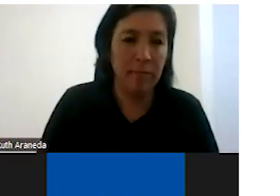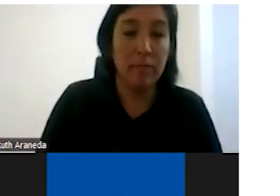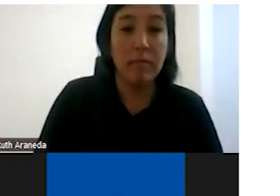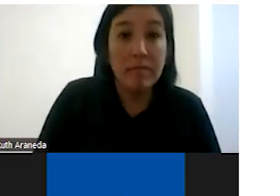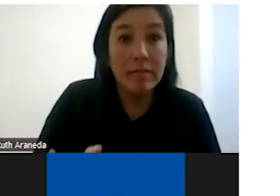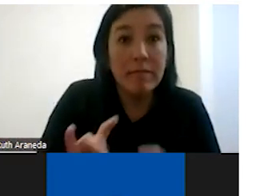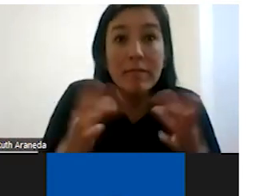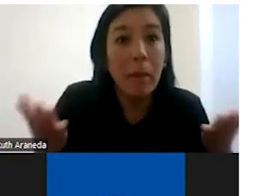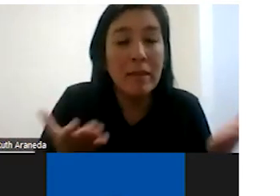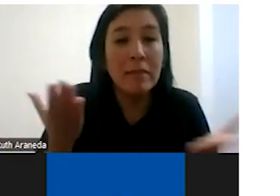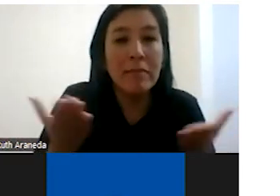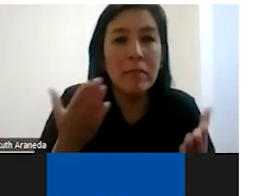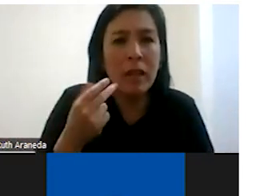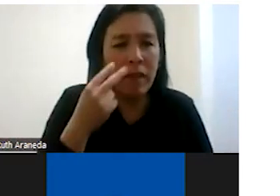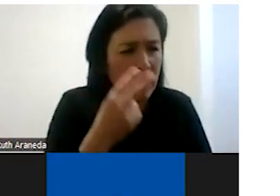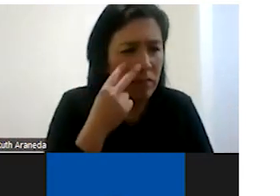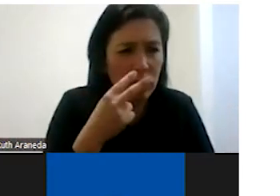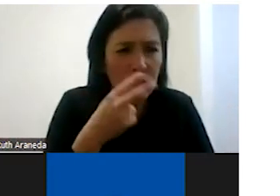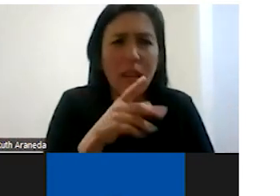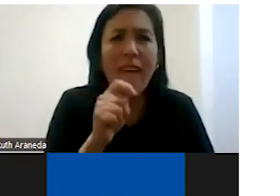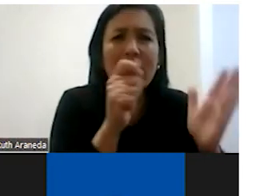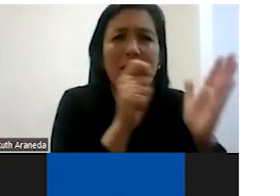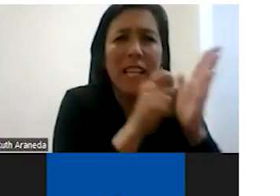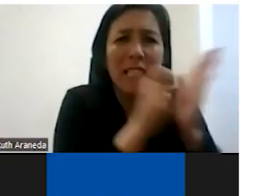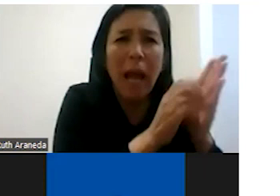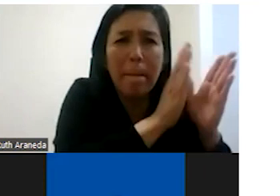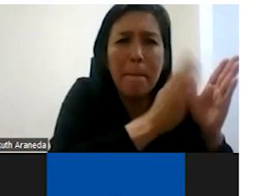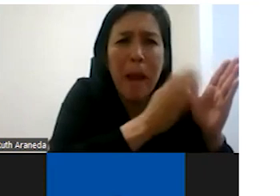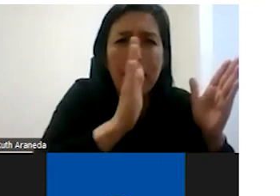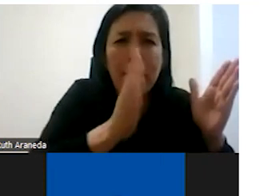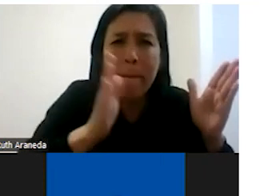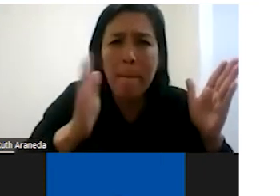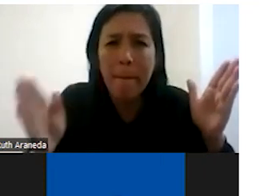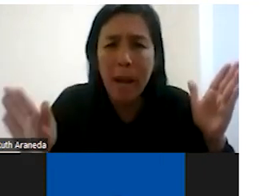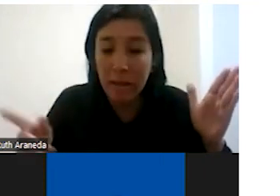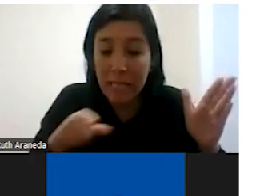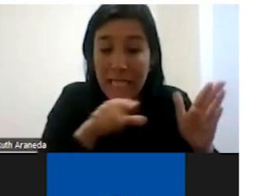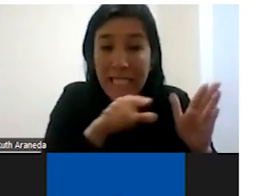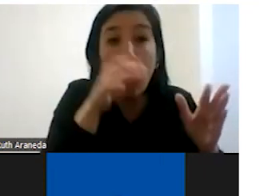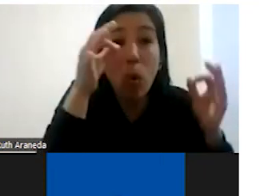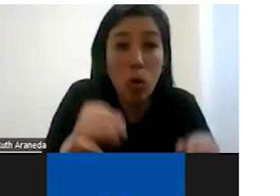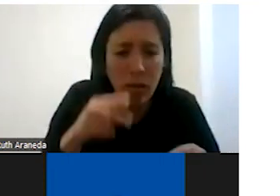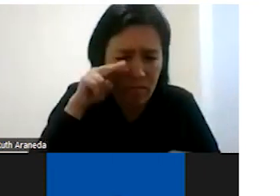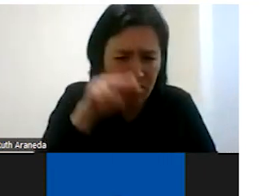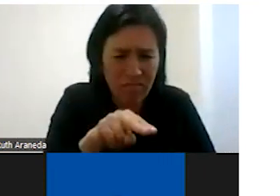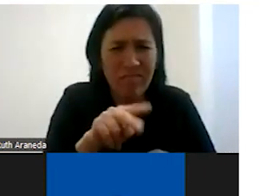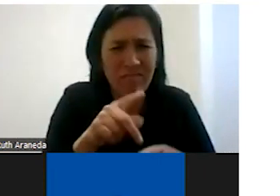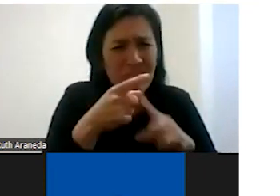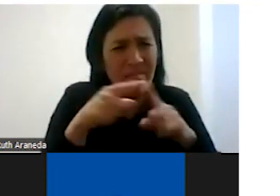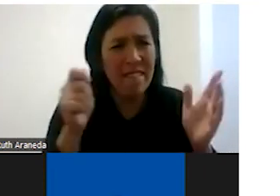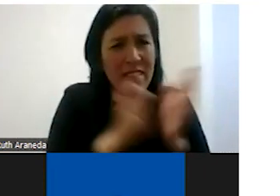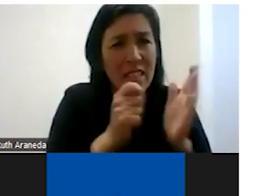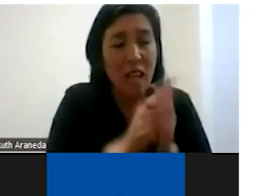pronto se empezaron a ver con detalle las fechas y apareció este hiato, esta diferencia. Bato